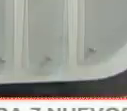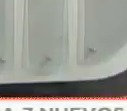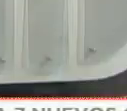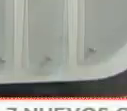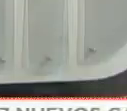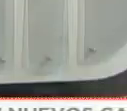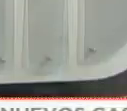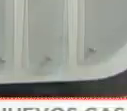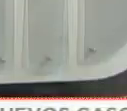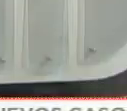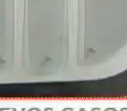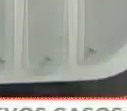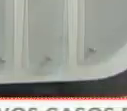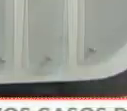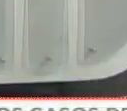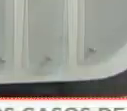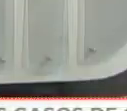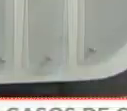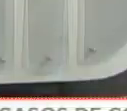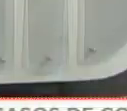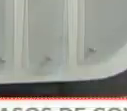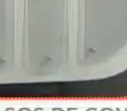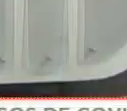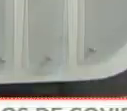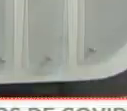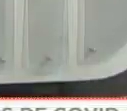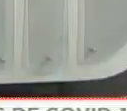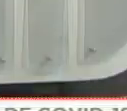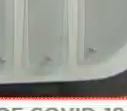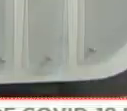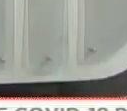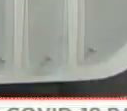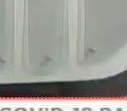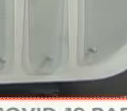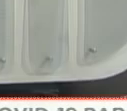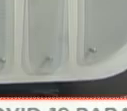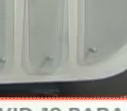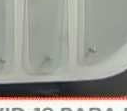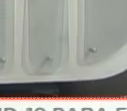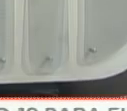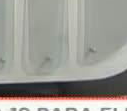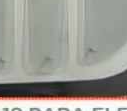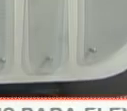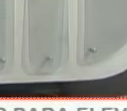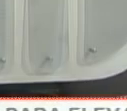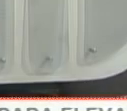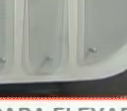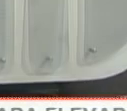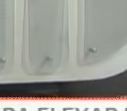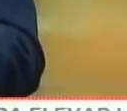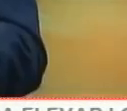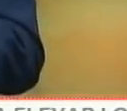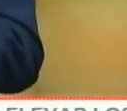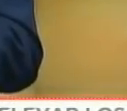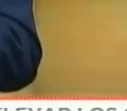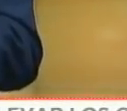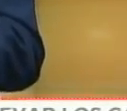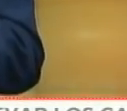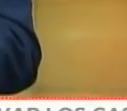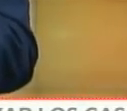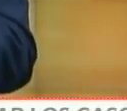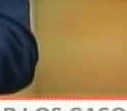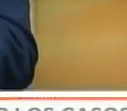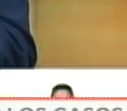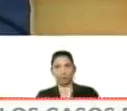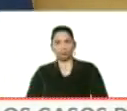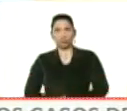permitir quitarme el tapabocas, siempre haciéndole a todo el pueblo de Venezuela la insistencia de que ya está